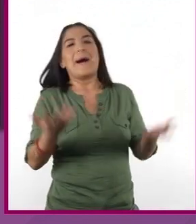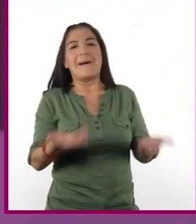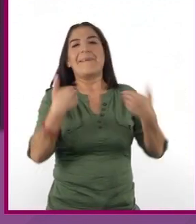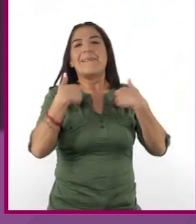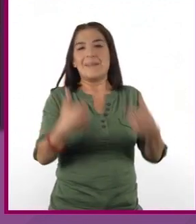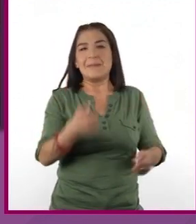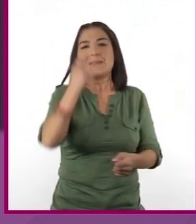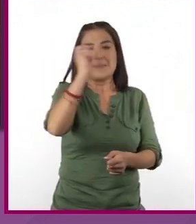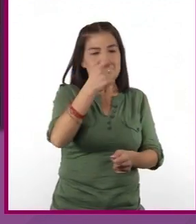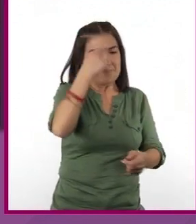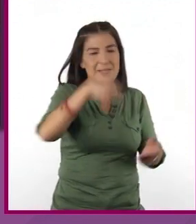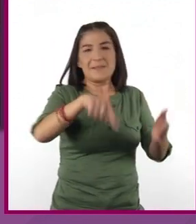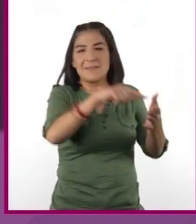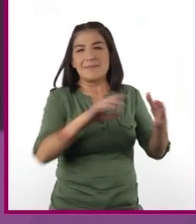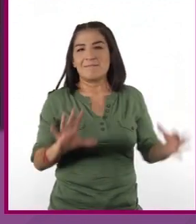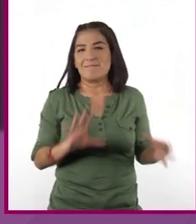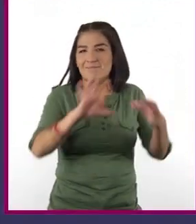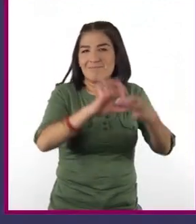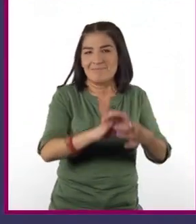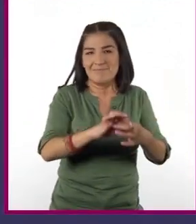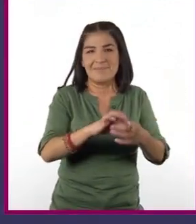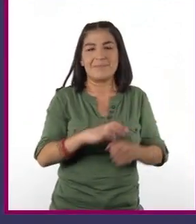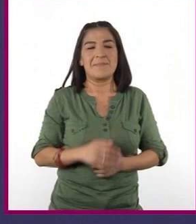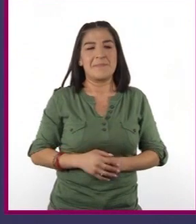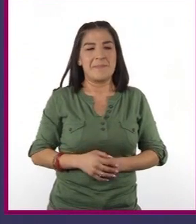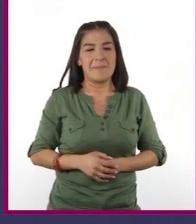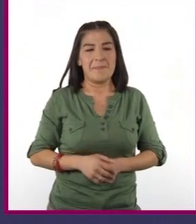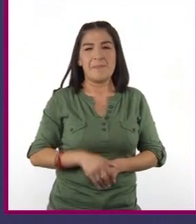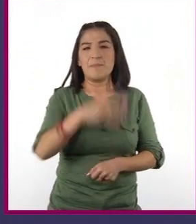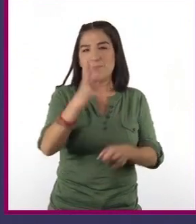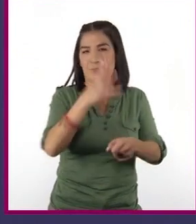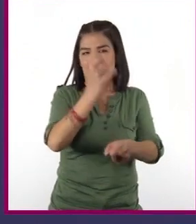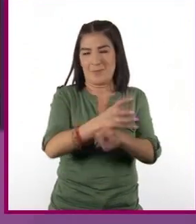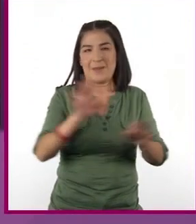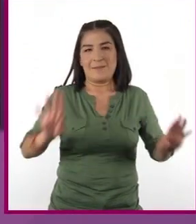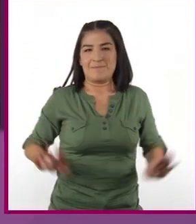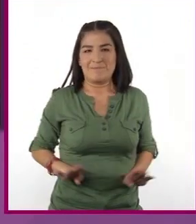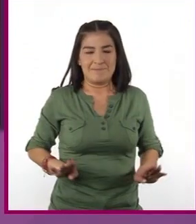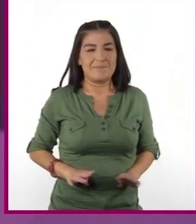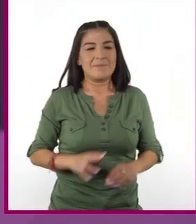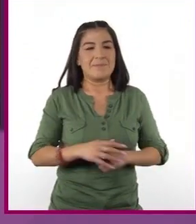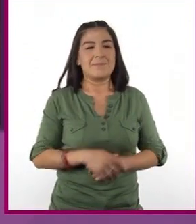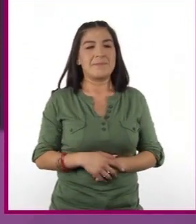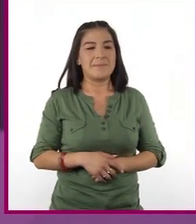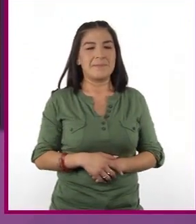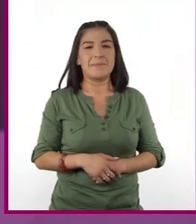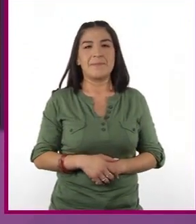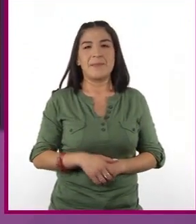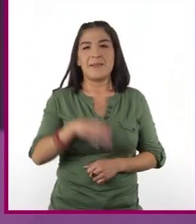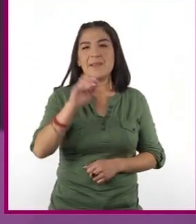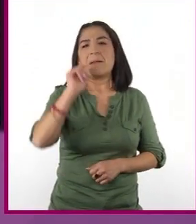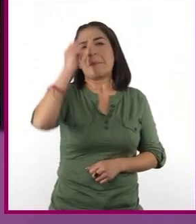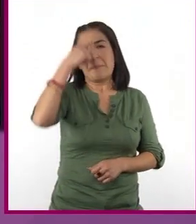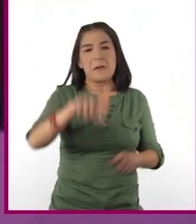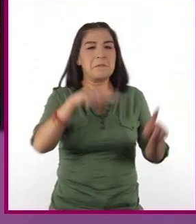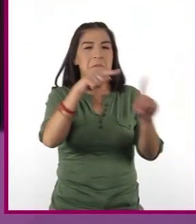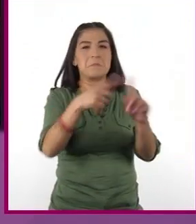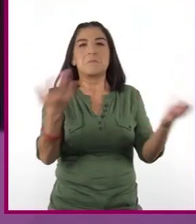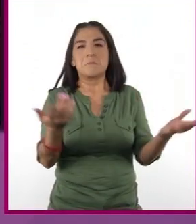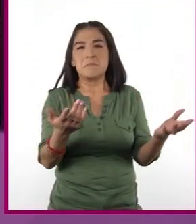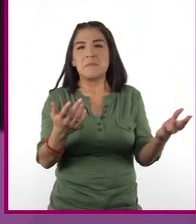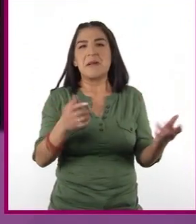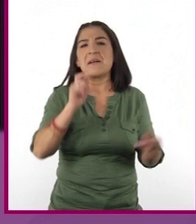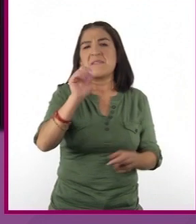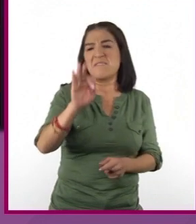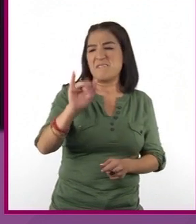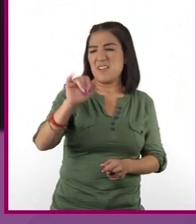las partes que conforman la antología. Cuarta característica: tiene un fin didáctico. ¿Qué quiere